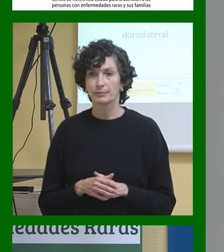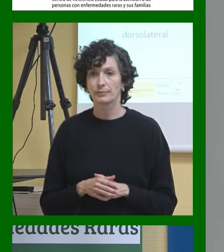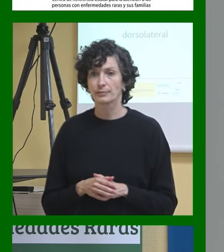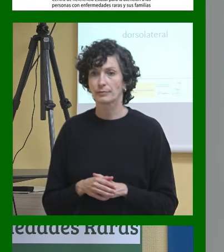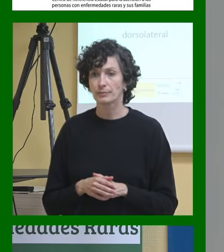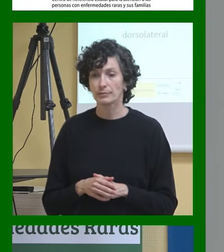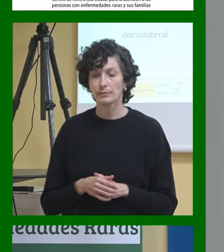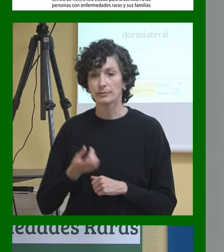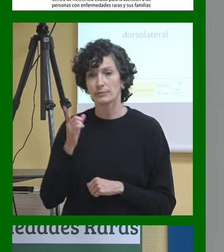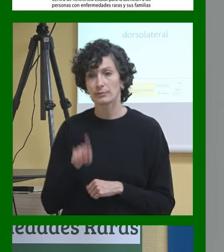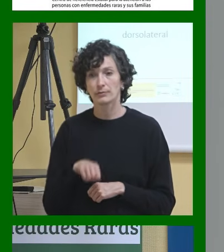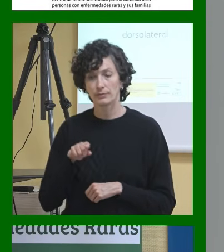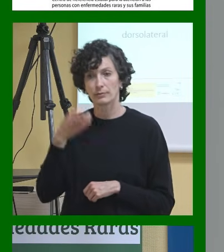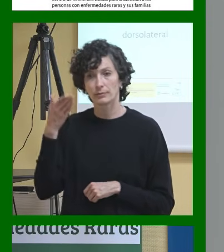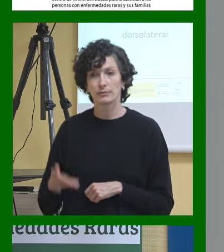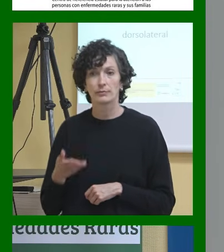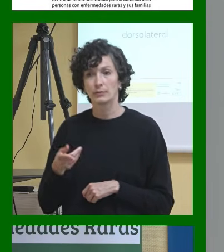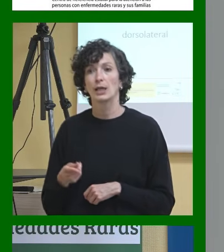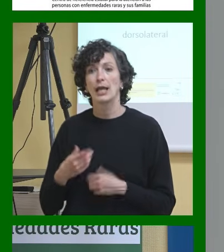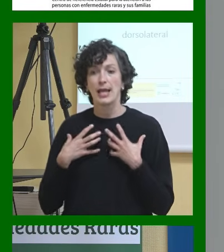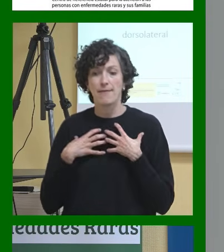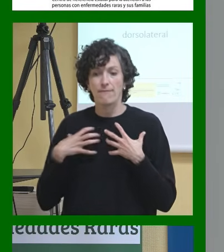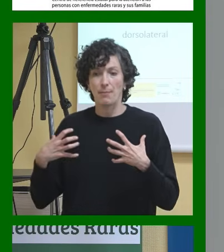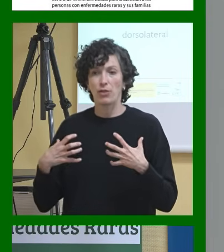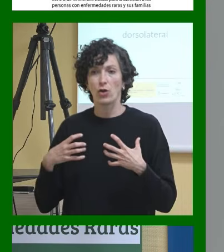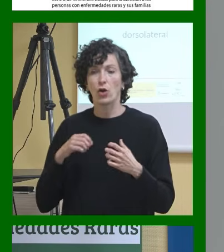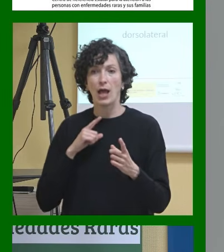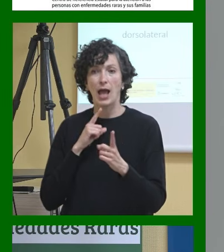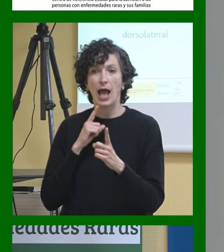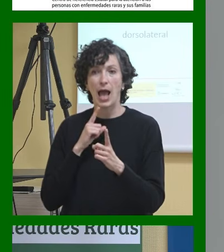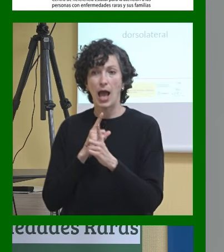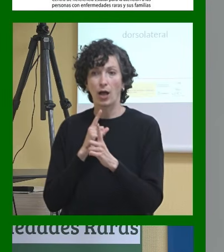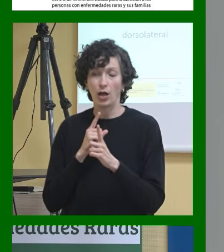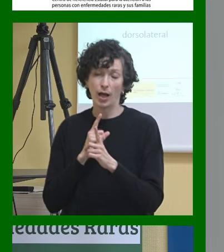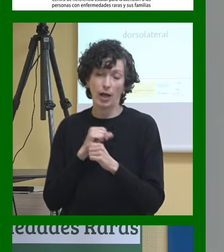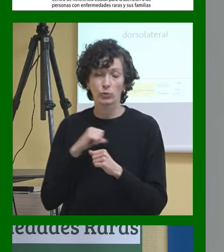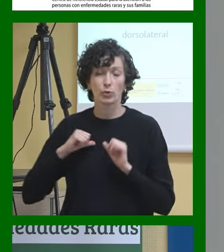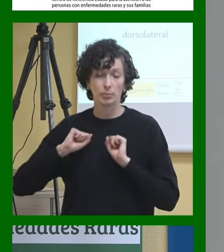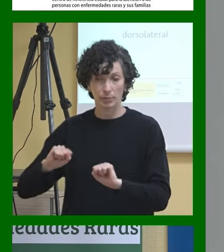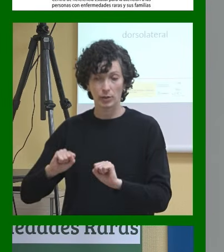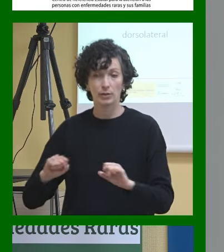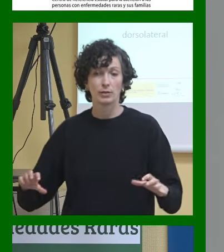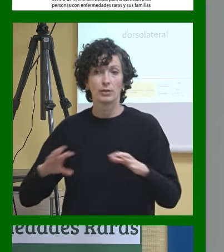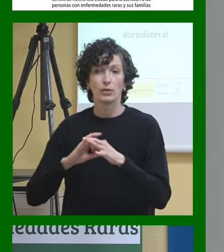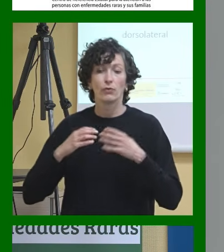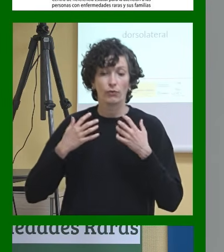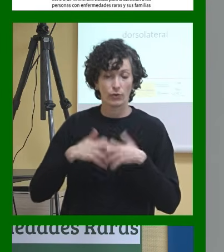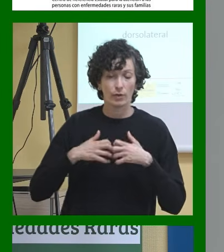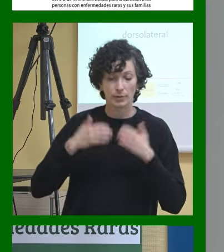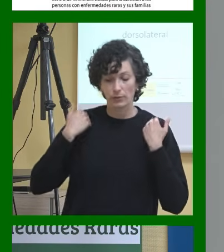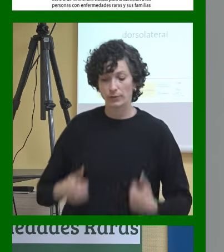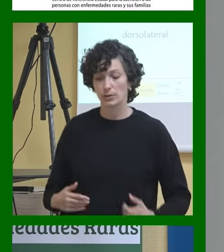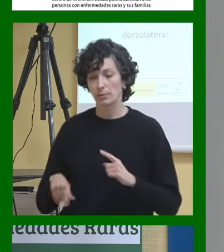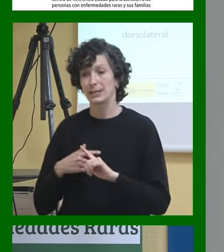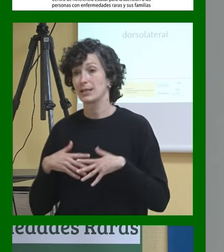también el tema de la inflamación autoinmune, en concreto con el funcionamiento físico y el funcionamiento emocional,